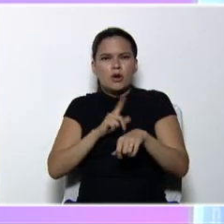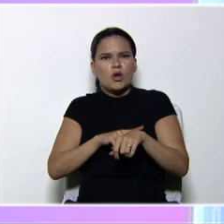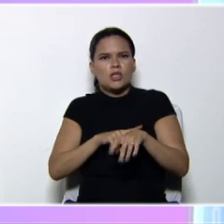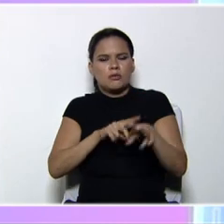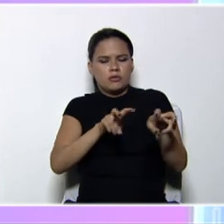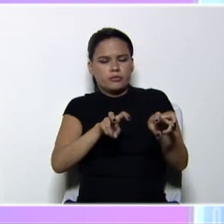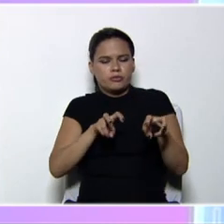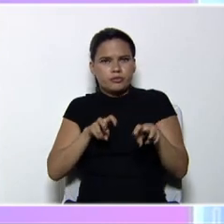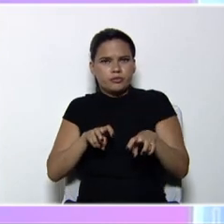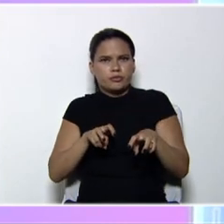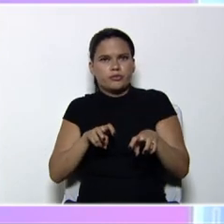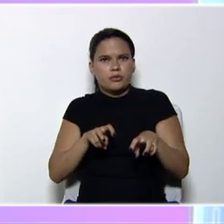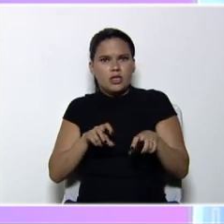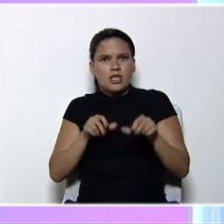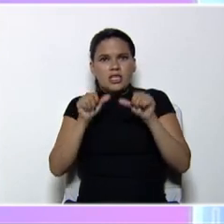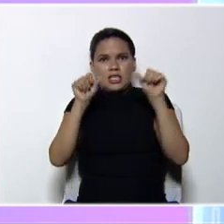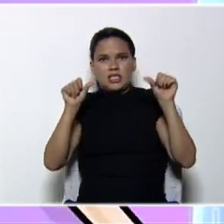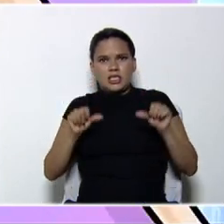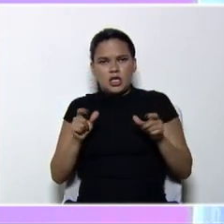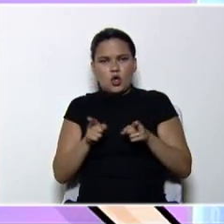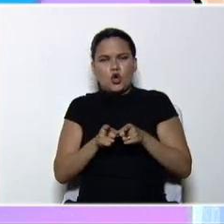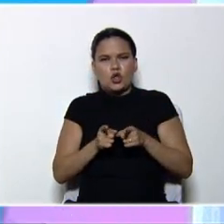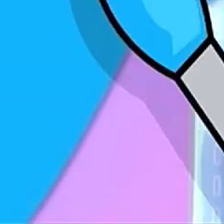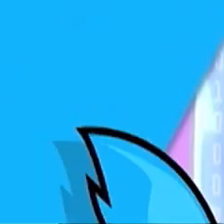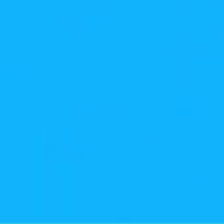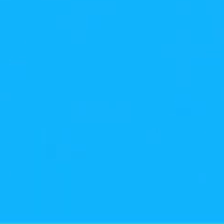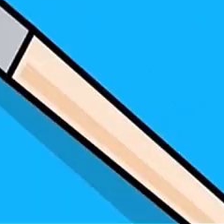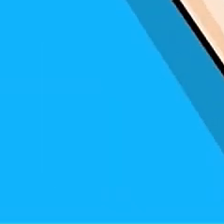de los cultivos de ciclo corto. Veamos el video.